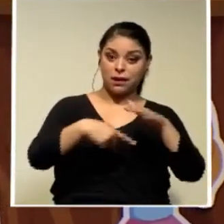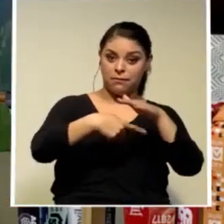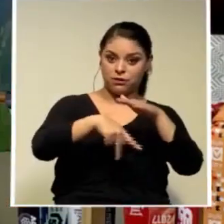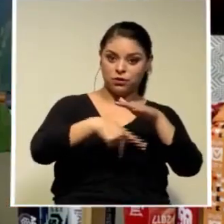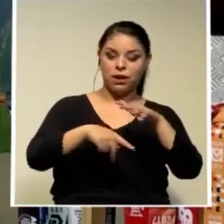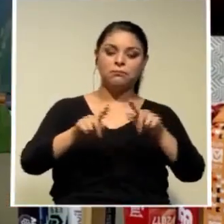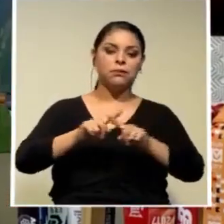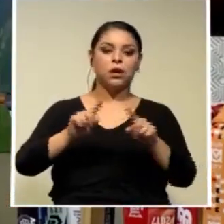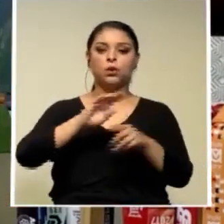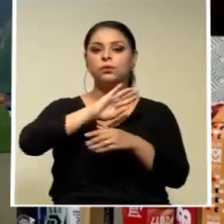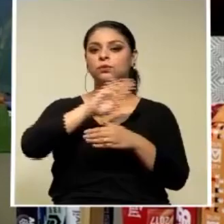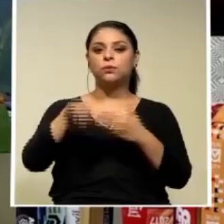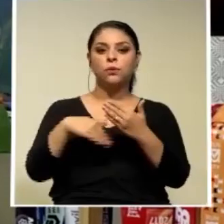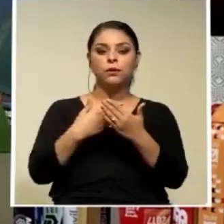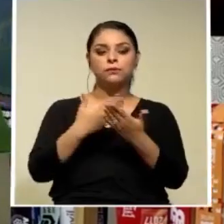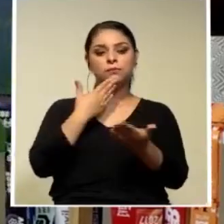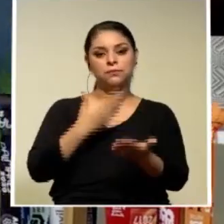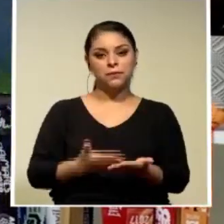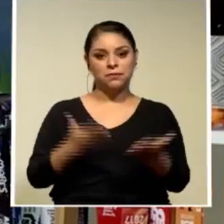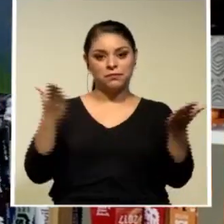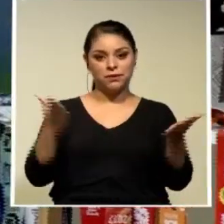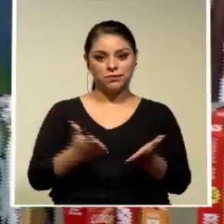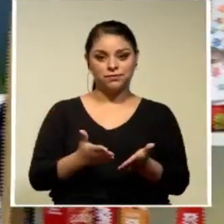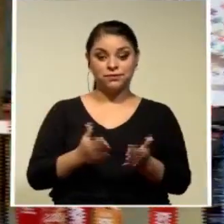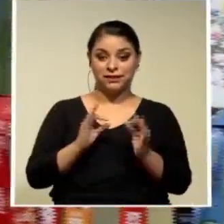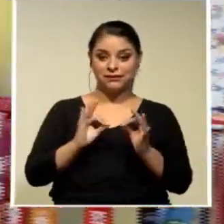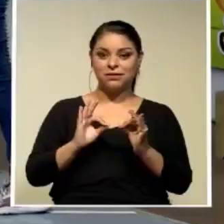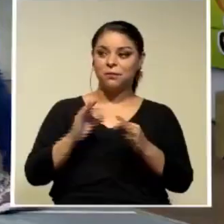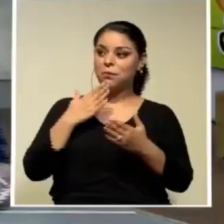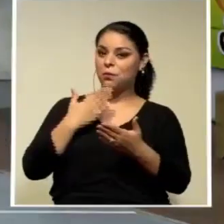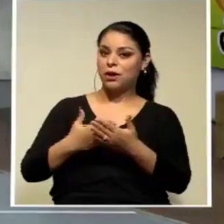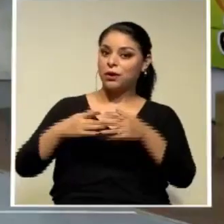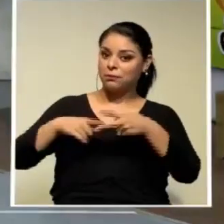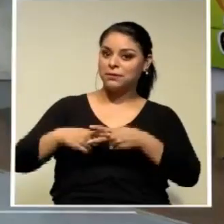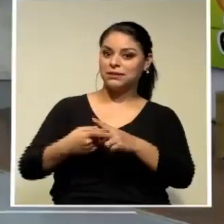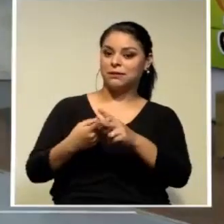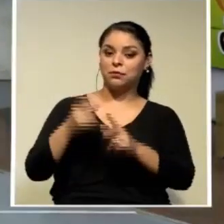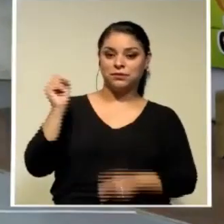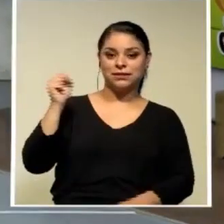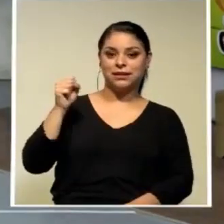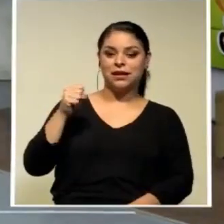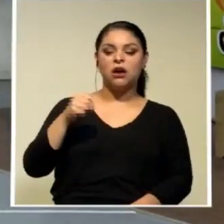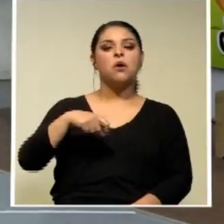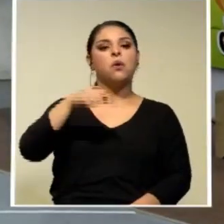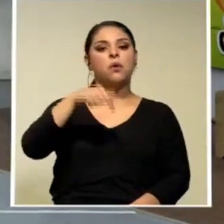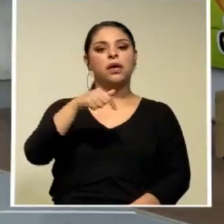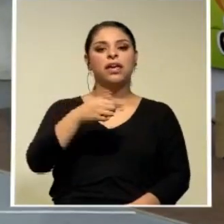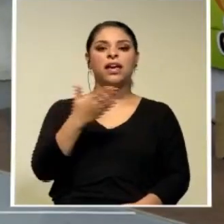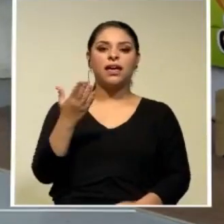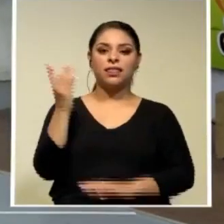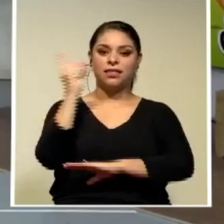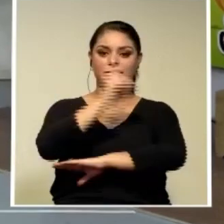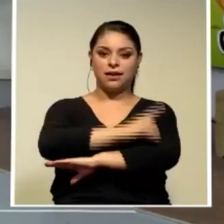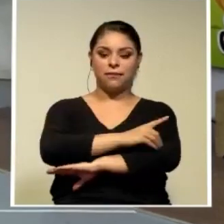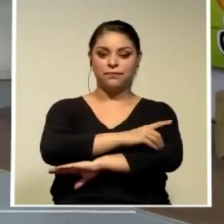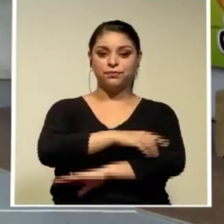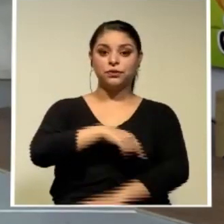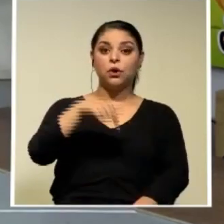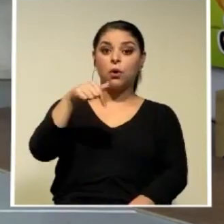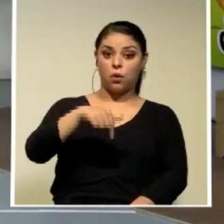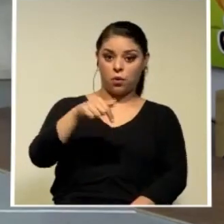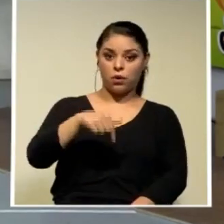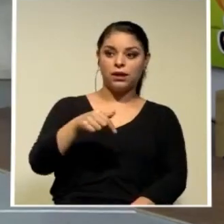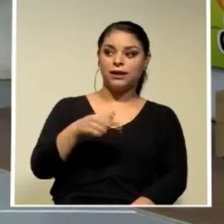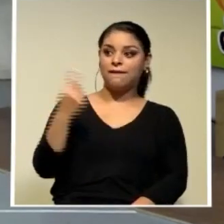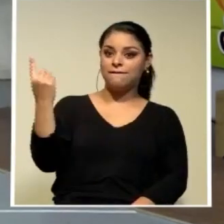vamos a empezar. Claro. Mira, Gwen, ¿te parece si arrancamos? Pues bueno, como todos los días, vamos a ver, ¿qué día será hoy, niña Gwen? Hoy, como viene el